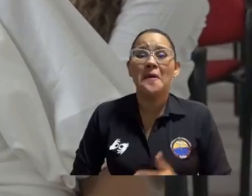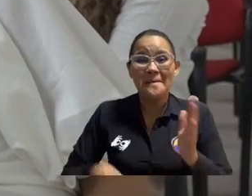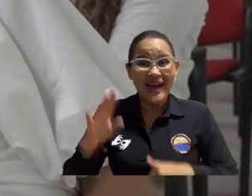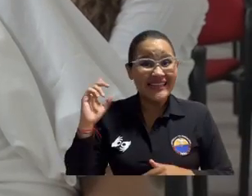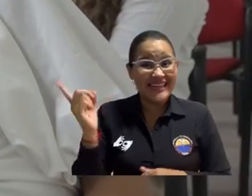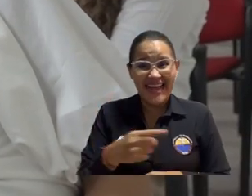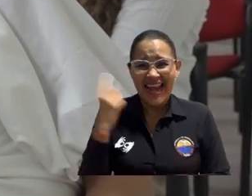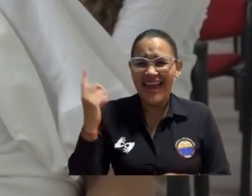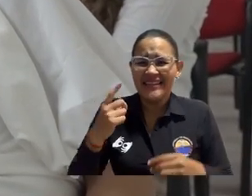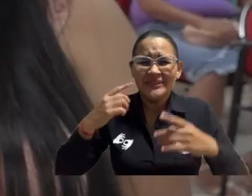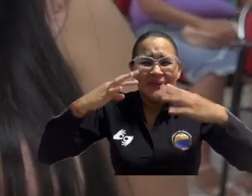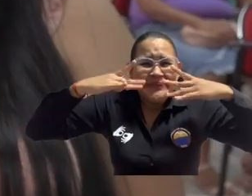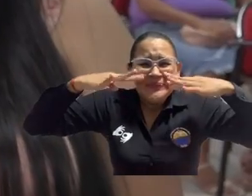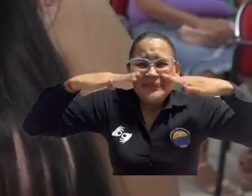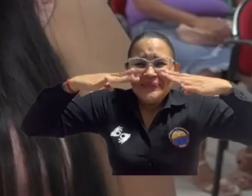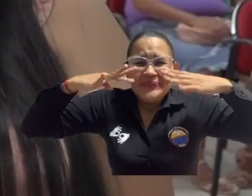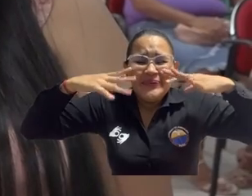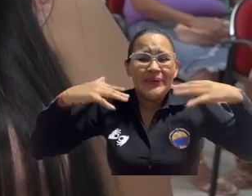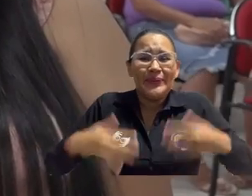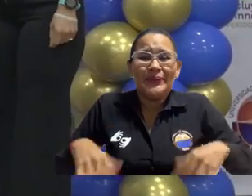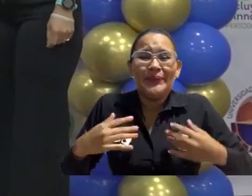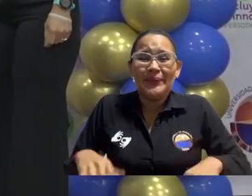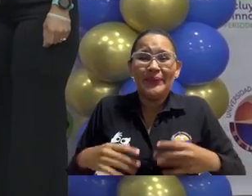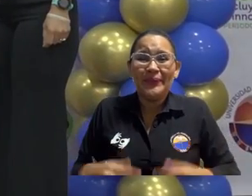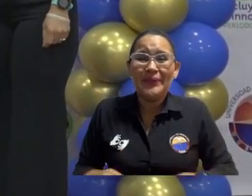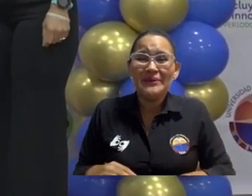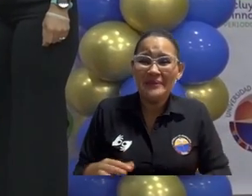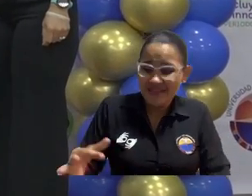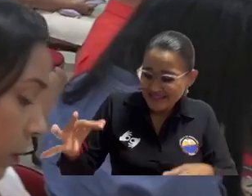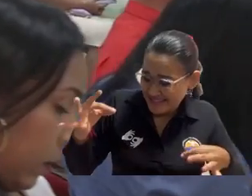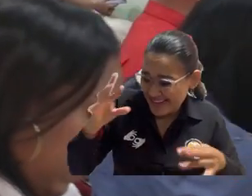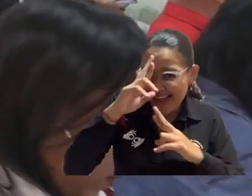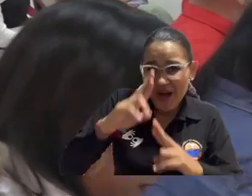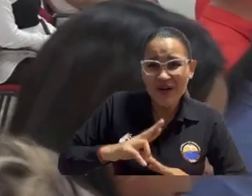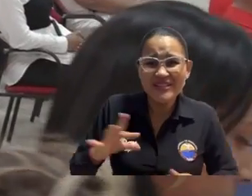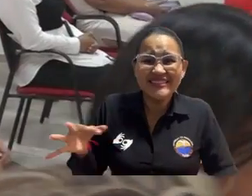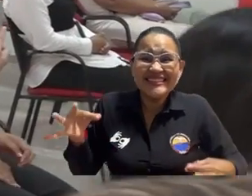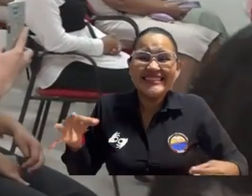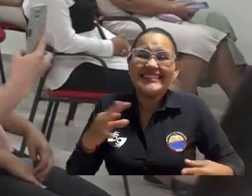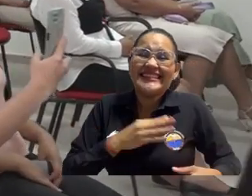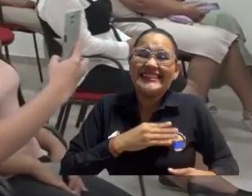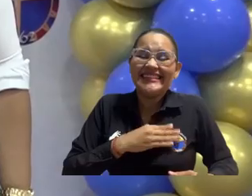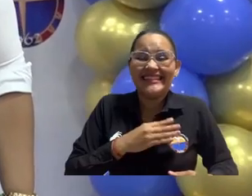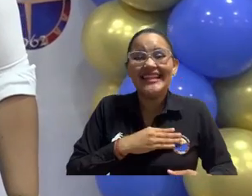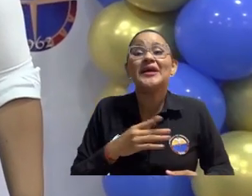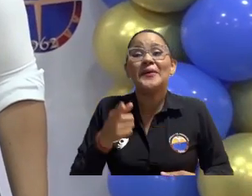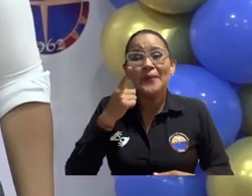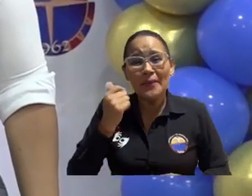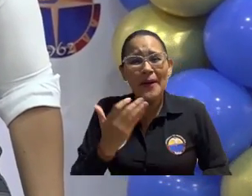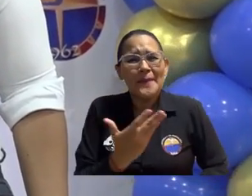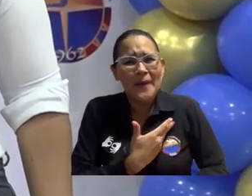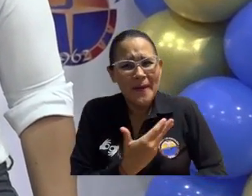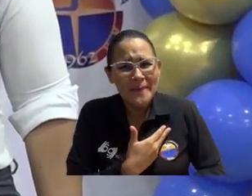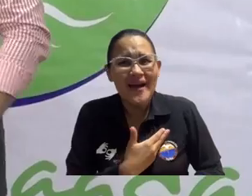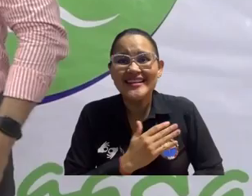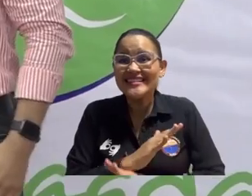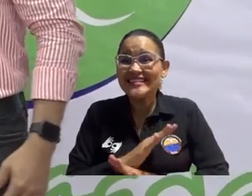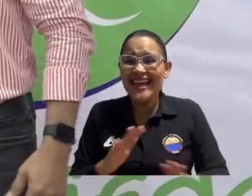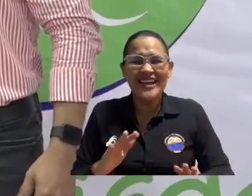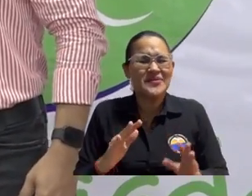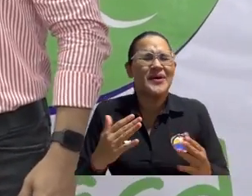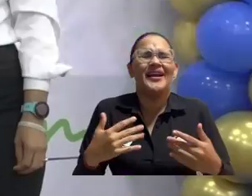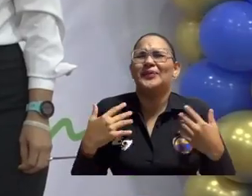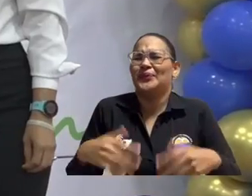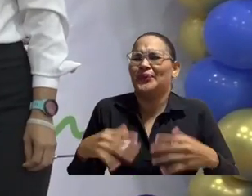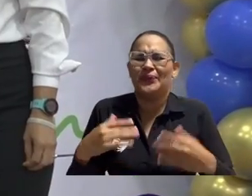colmados de orgullo, sus ojos humedecidos y en sus manos un diploma de honor, los padres de los jóvenes que accedieron becados a la educación superior y se